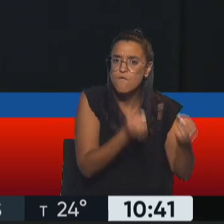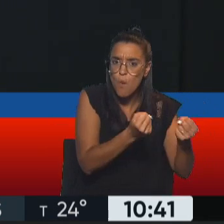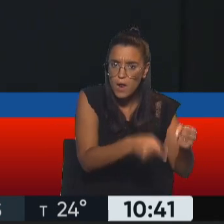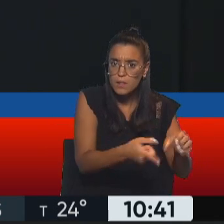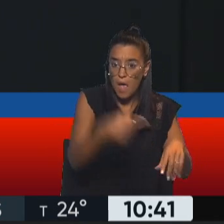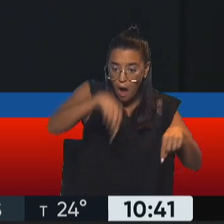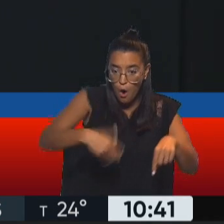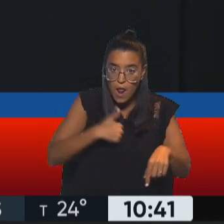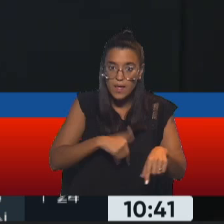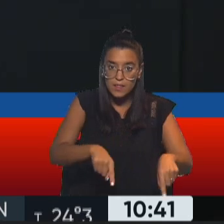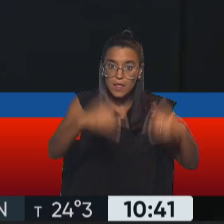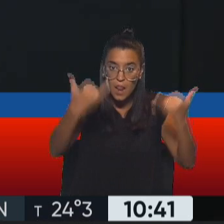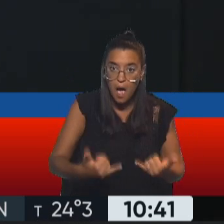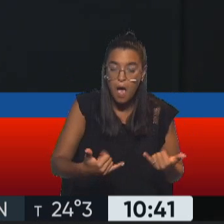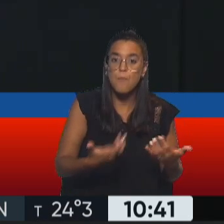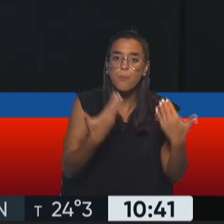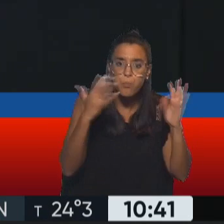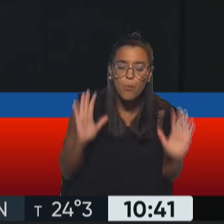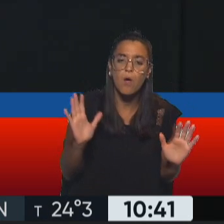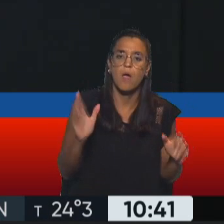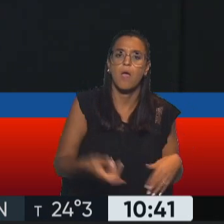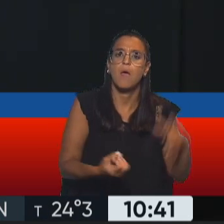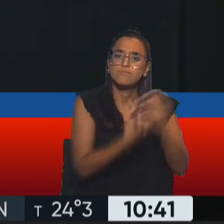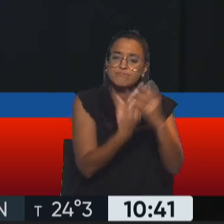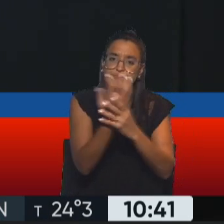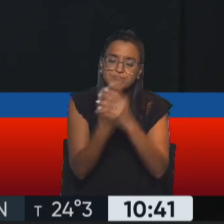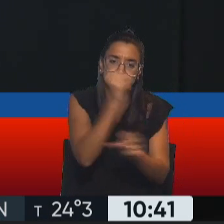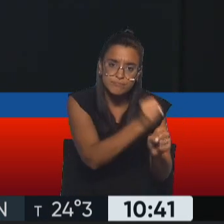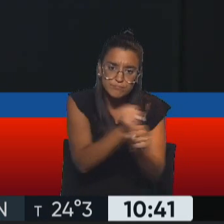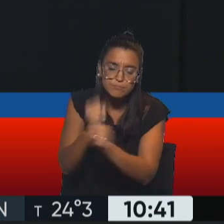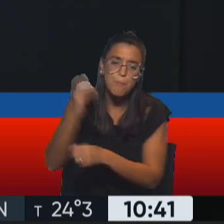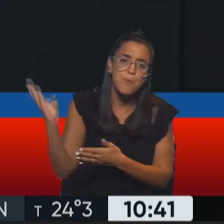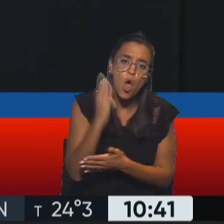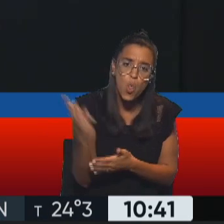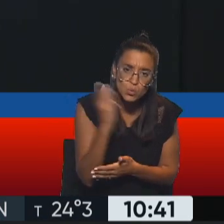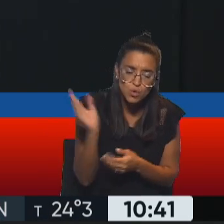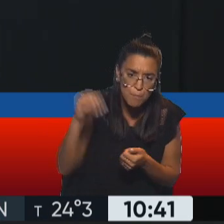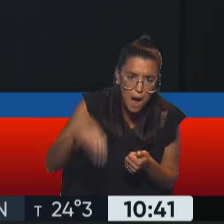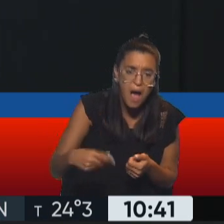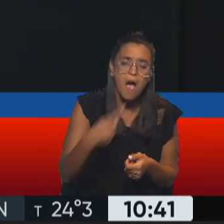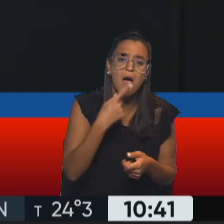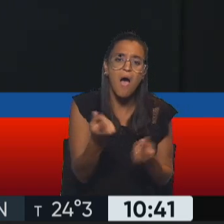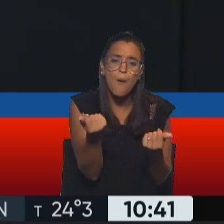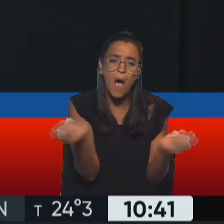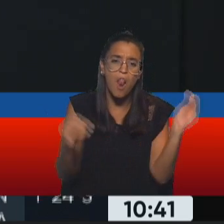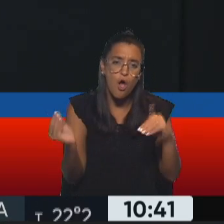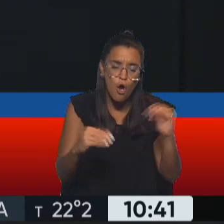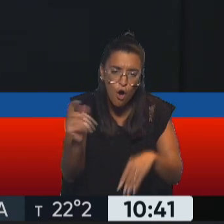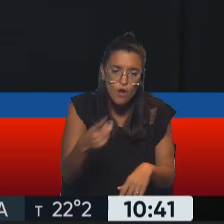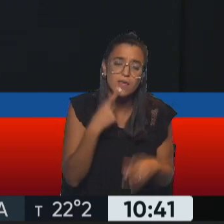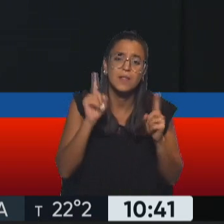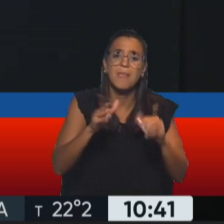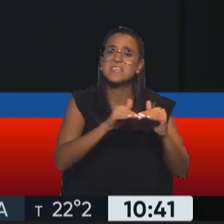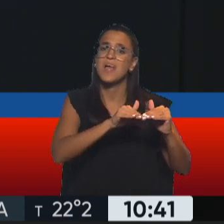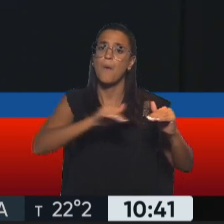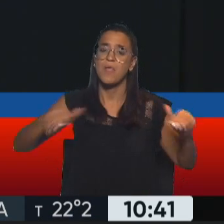está viviendo la Argentina, con posibilidades de más creación de empleo, más producción, más agregación de valor y más estabilidad.